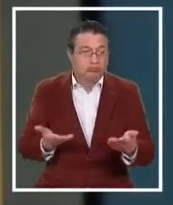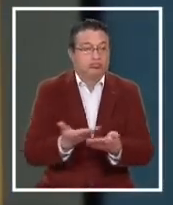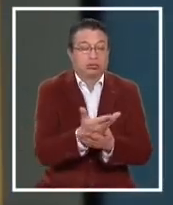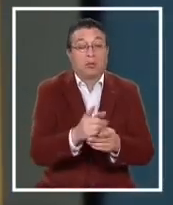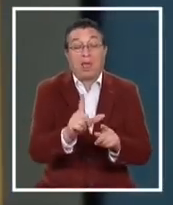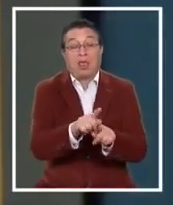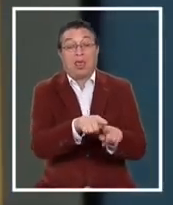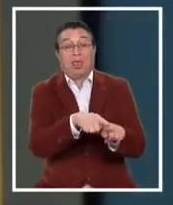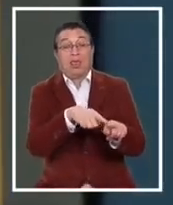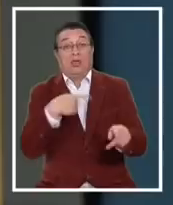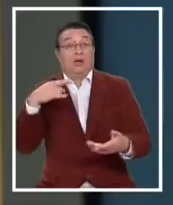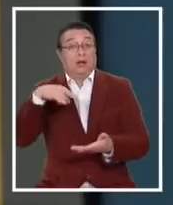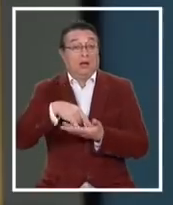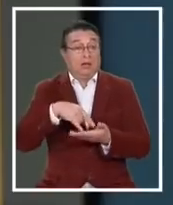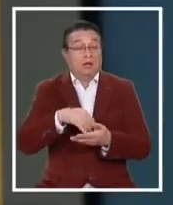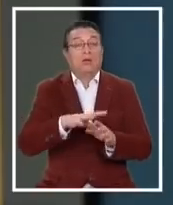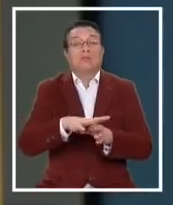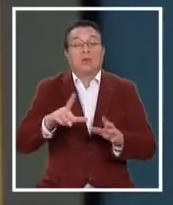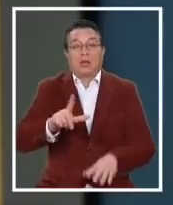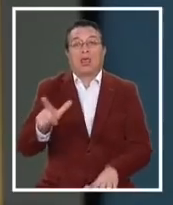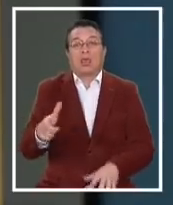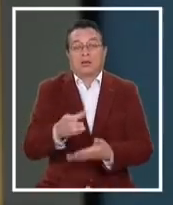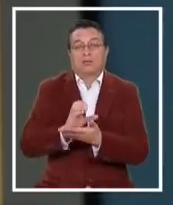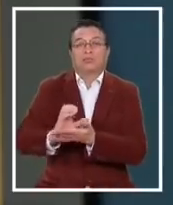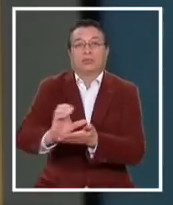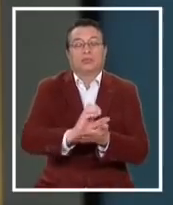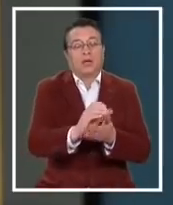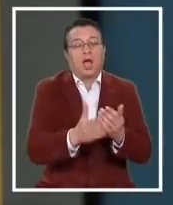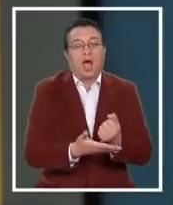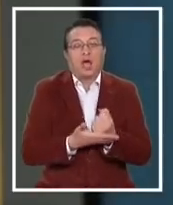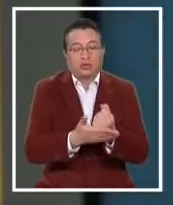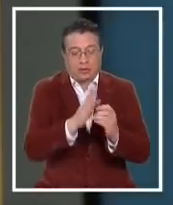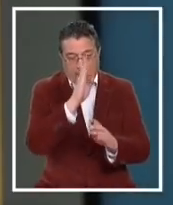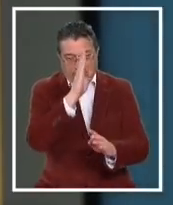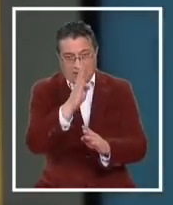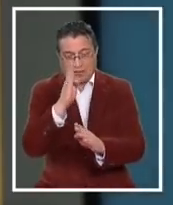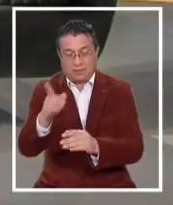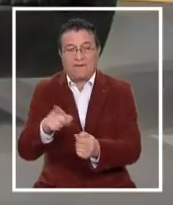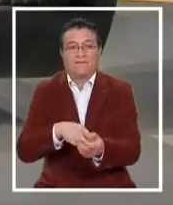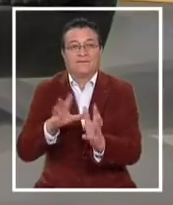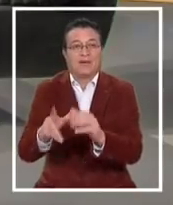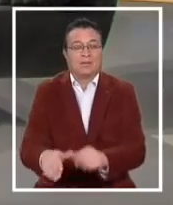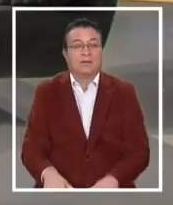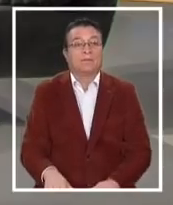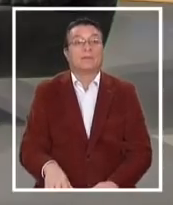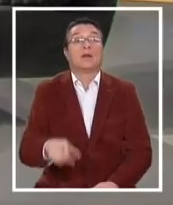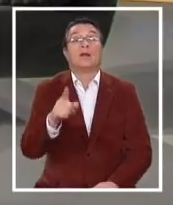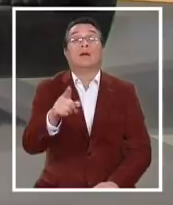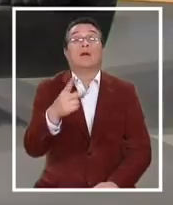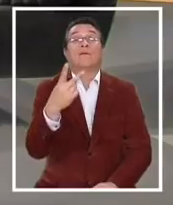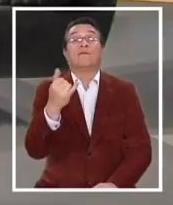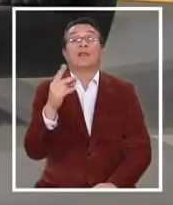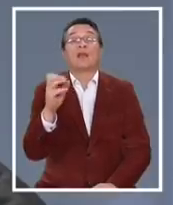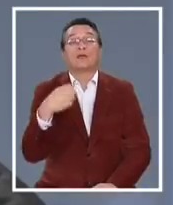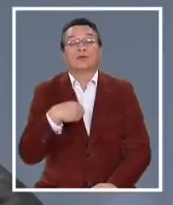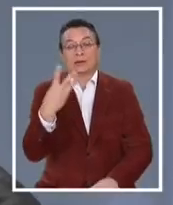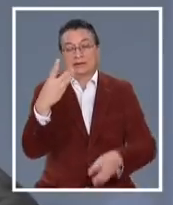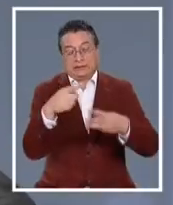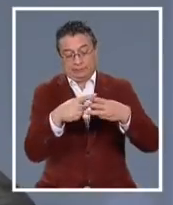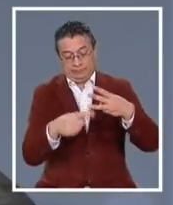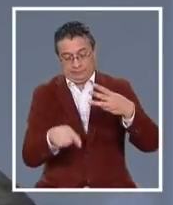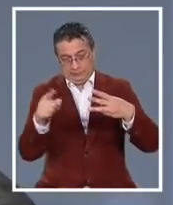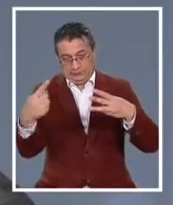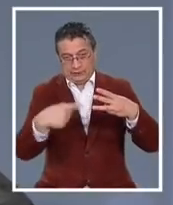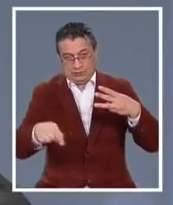más se demore en el Congreso, más se va a demorar en llegar la ayuda directa a las familias. Miguel Francisco. Yo pediría tres cosas para esta